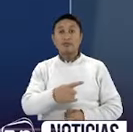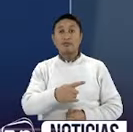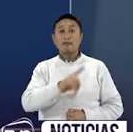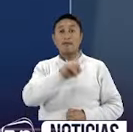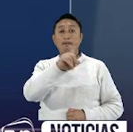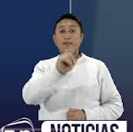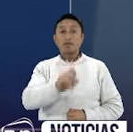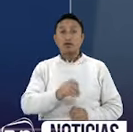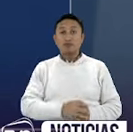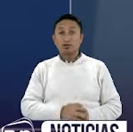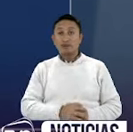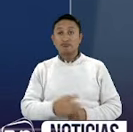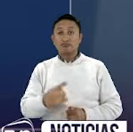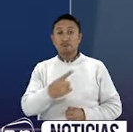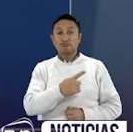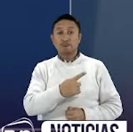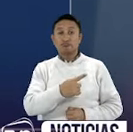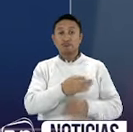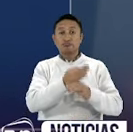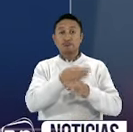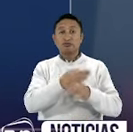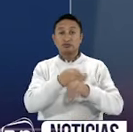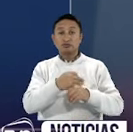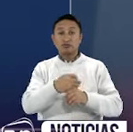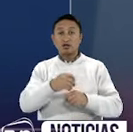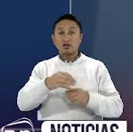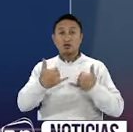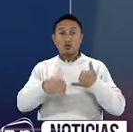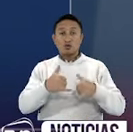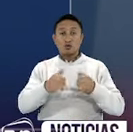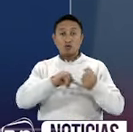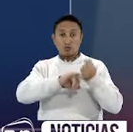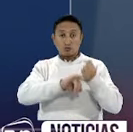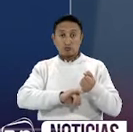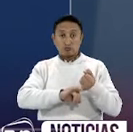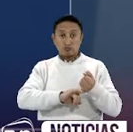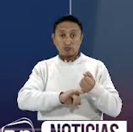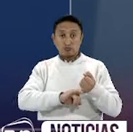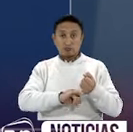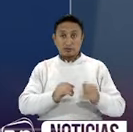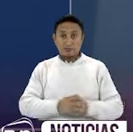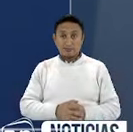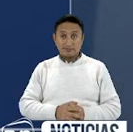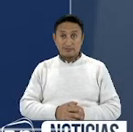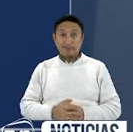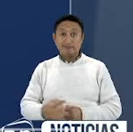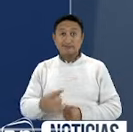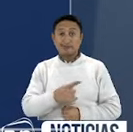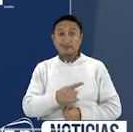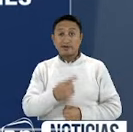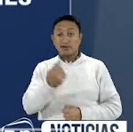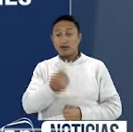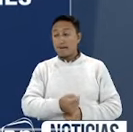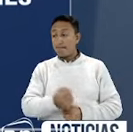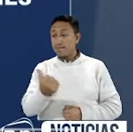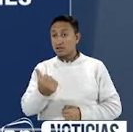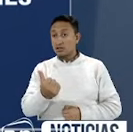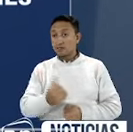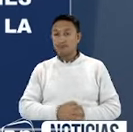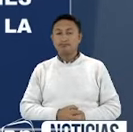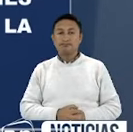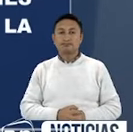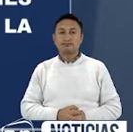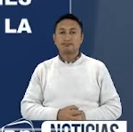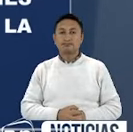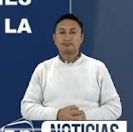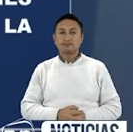la posibilidad del funcionamiento de los casinos o negocios en relación a los juegos de azar en el Ecuador, al